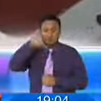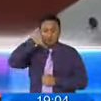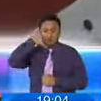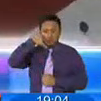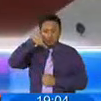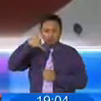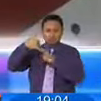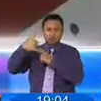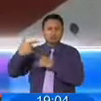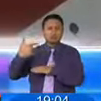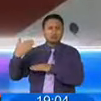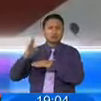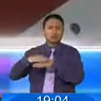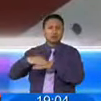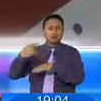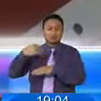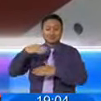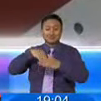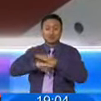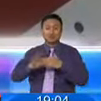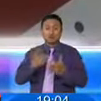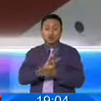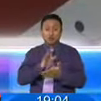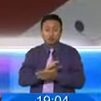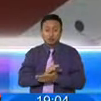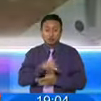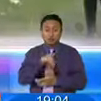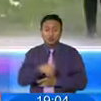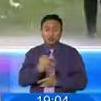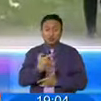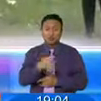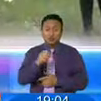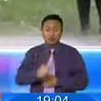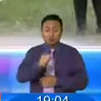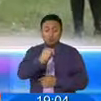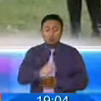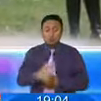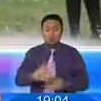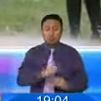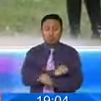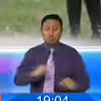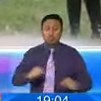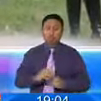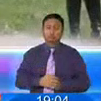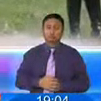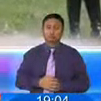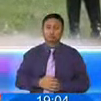a través de la cual indicaron que dentro de la institución educativa había instalado un artefacto explosivo.